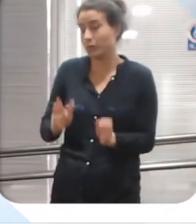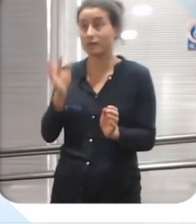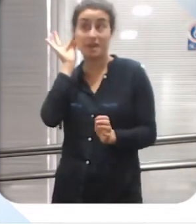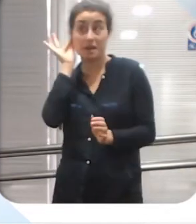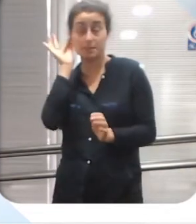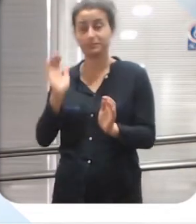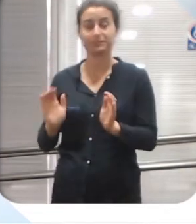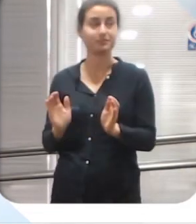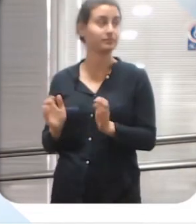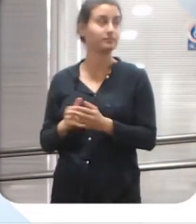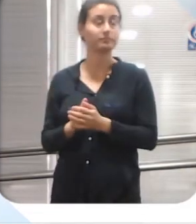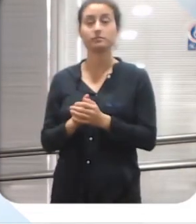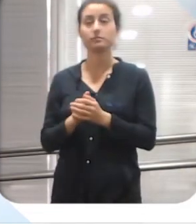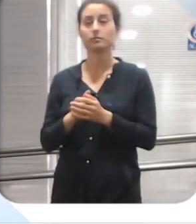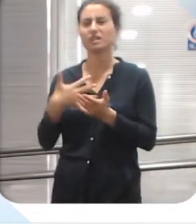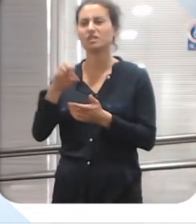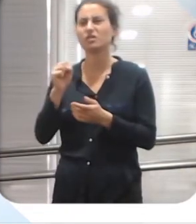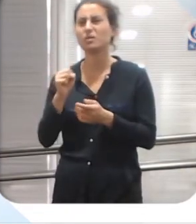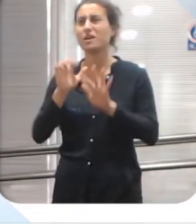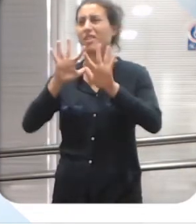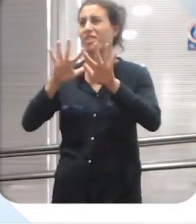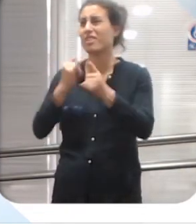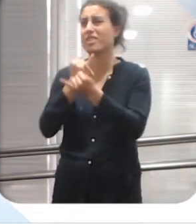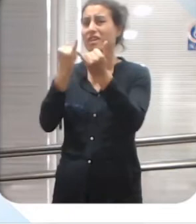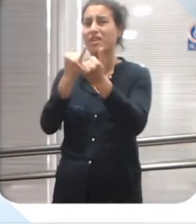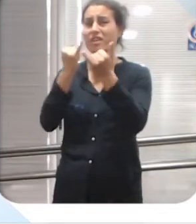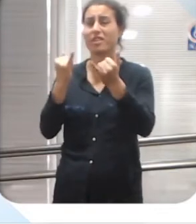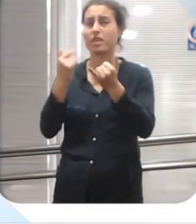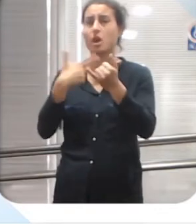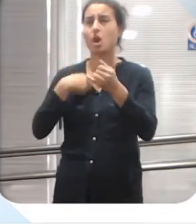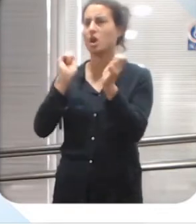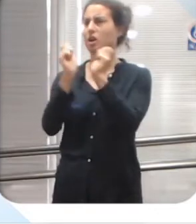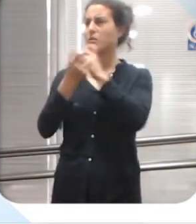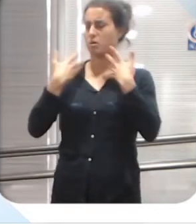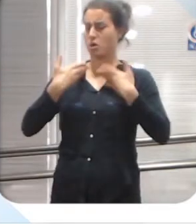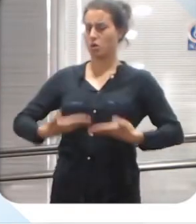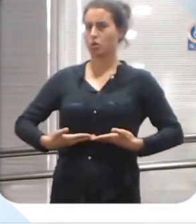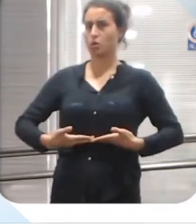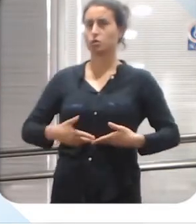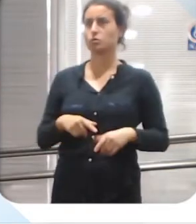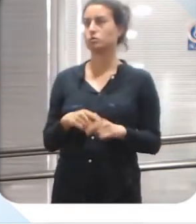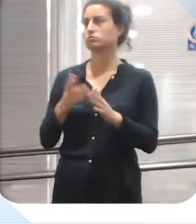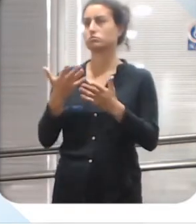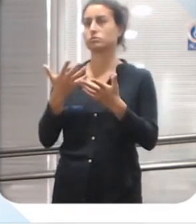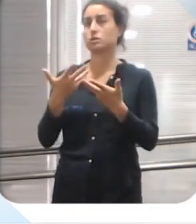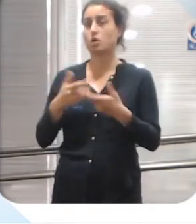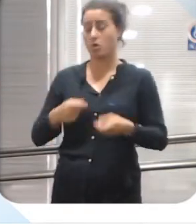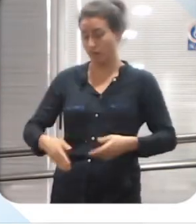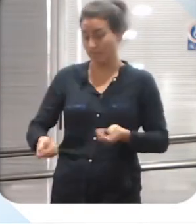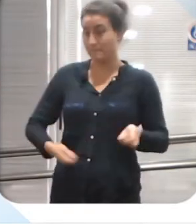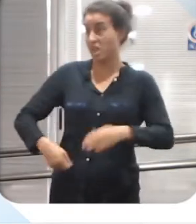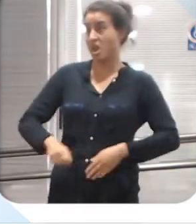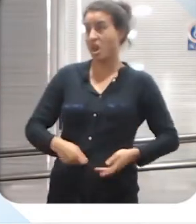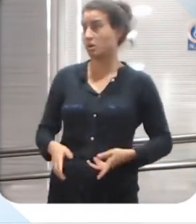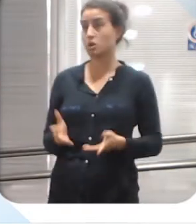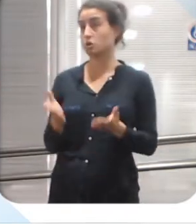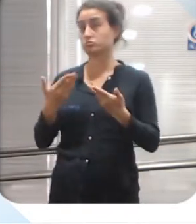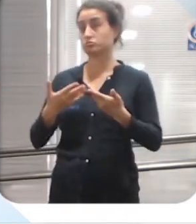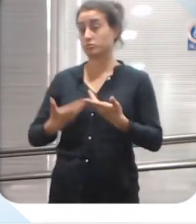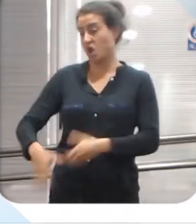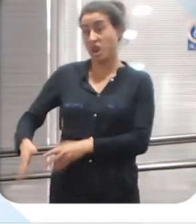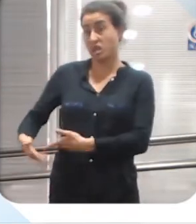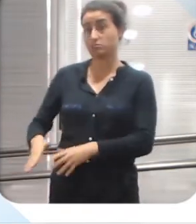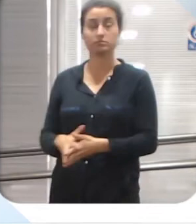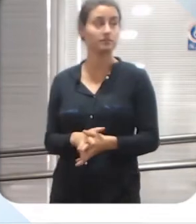2 años, a la guardia porque hacía 10 días que había cambiado sus conductas y no dejaba sacarse el pañal. El tema es que cada